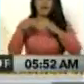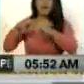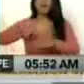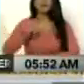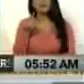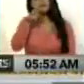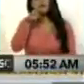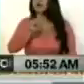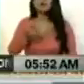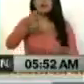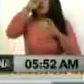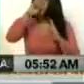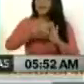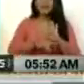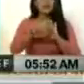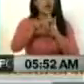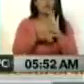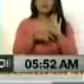Interior, Justicia y Paz. El